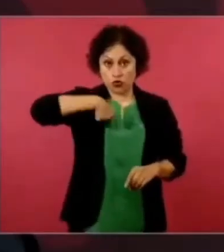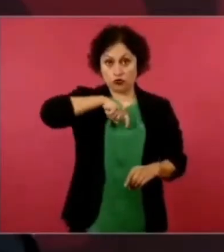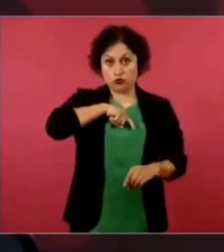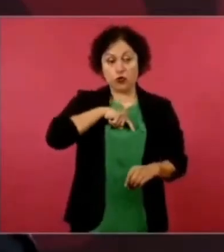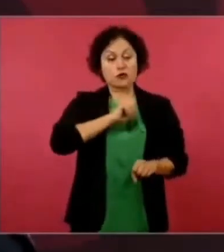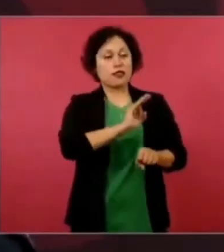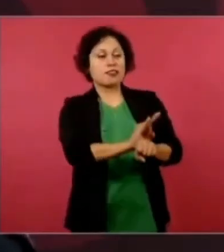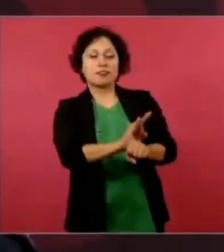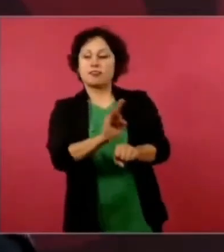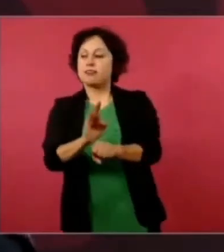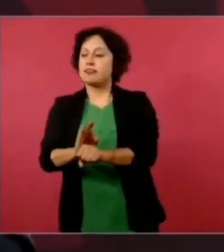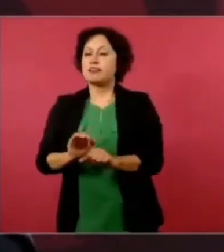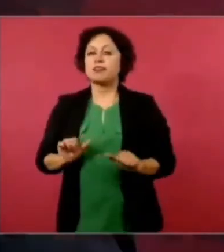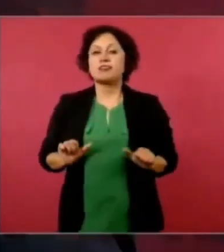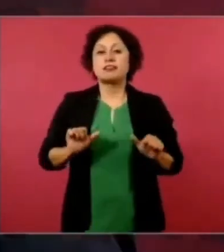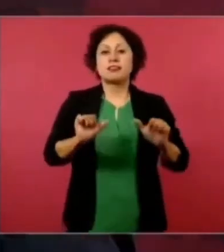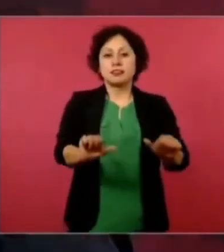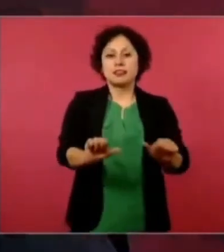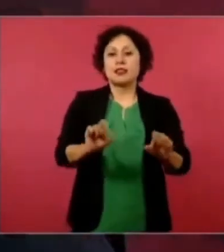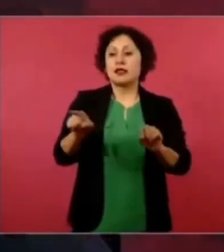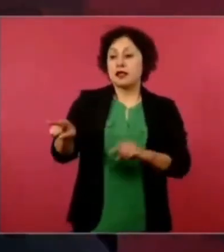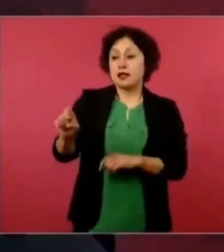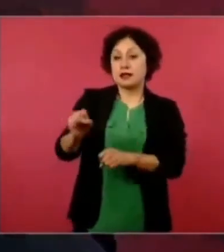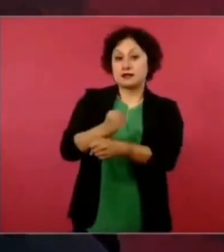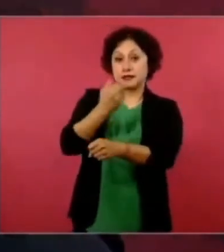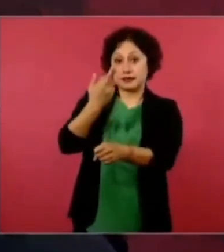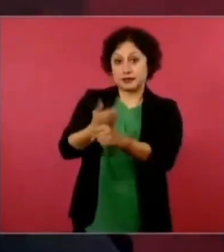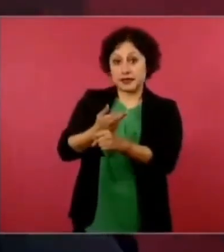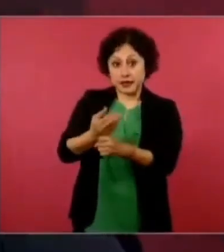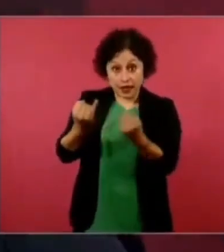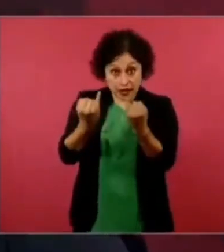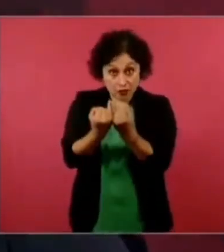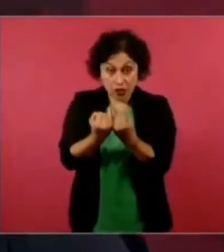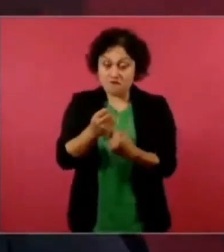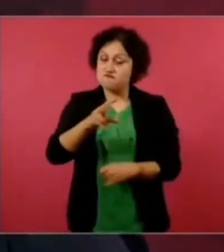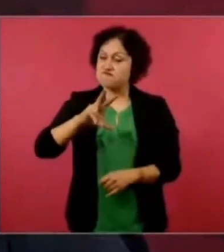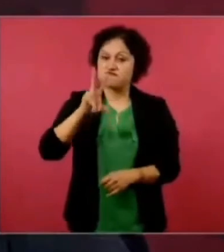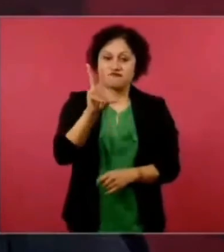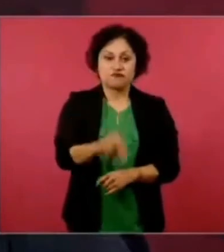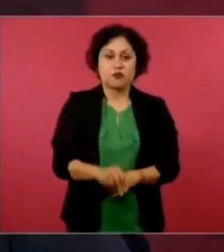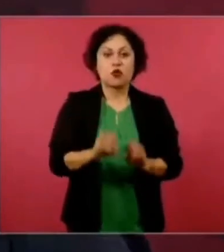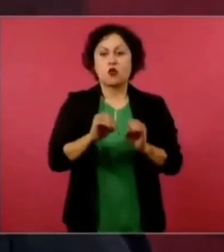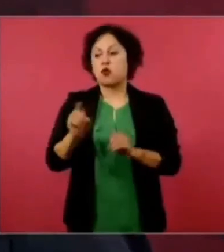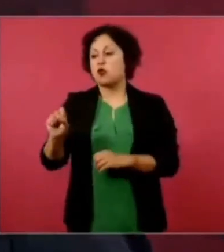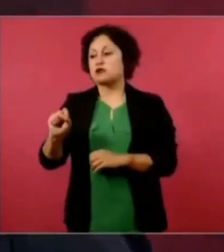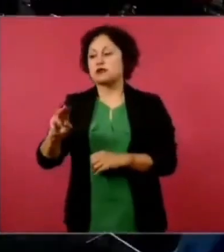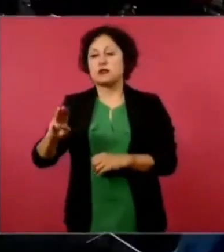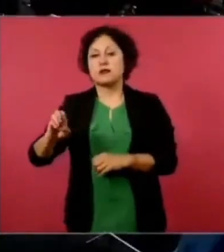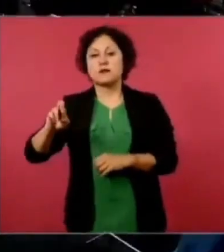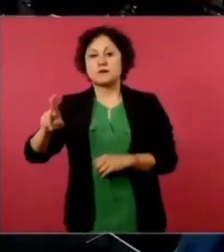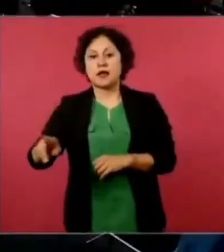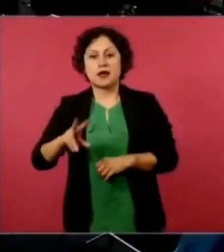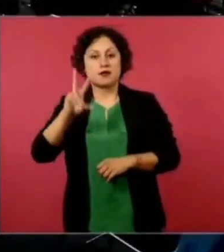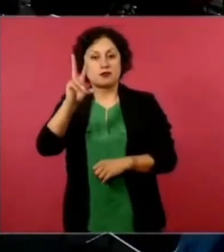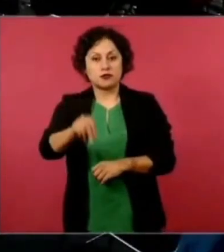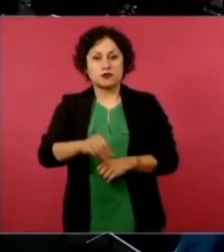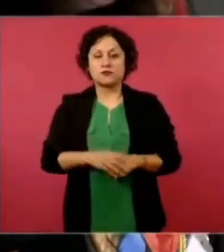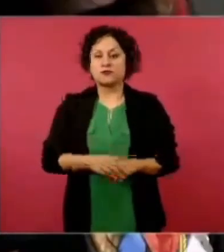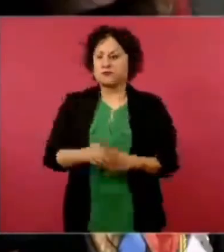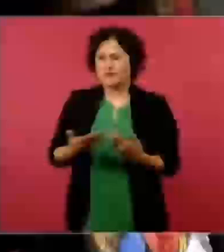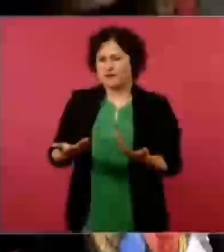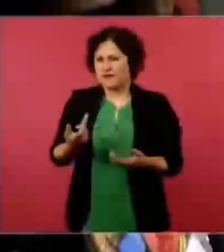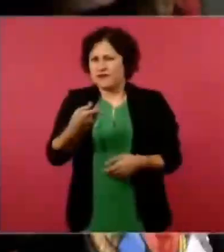defensa, ni lo hace Marina. Pero ¿cómo interpretar si son sus abogados,